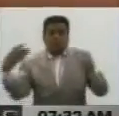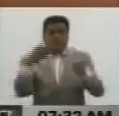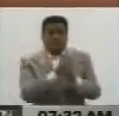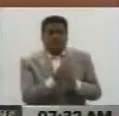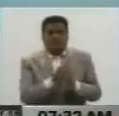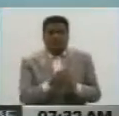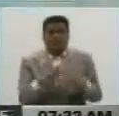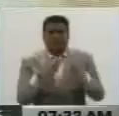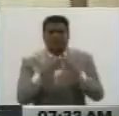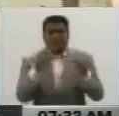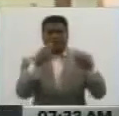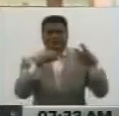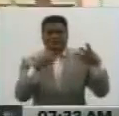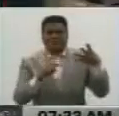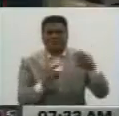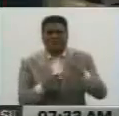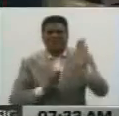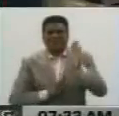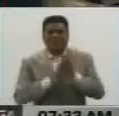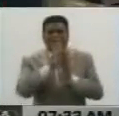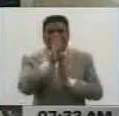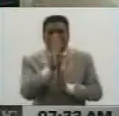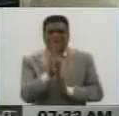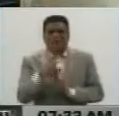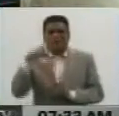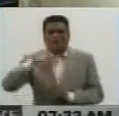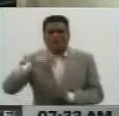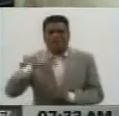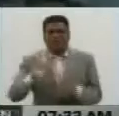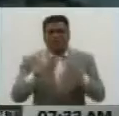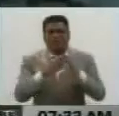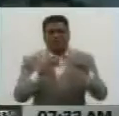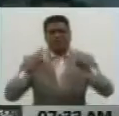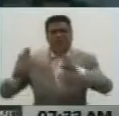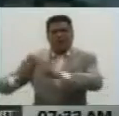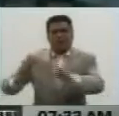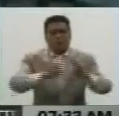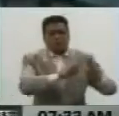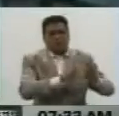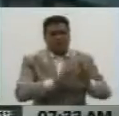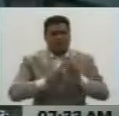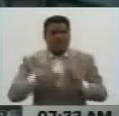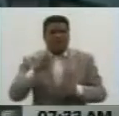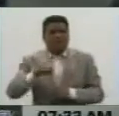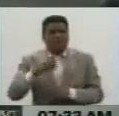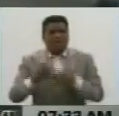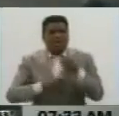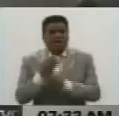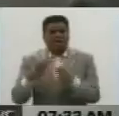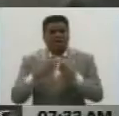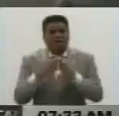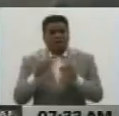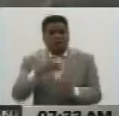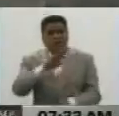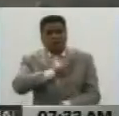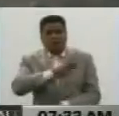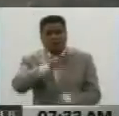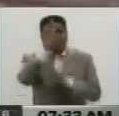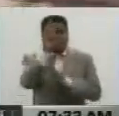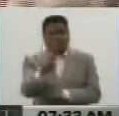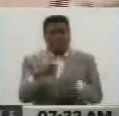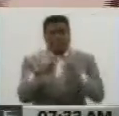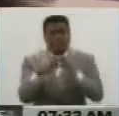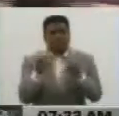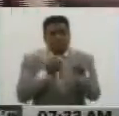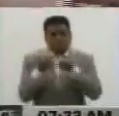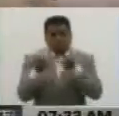que contribuye en el desarrollo sustentable de las comunidades si se desarrolla desde una concepción que respete el manejo justo